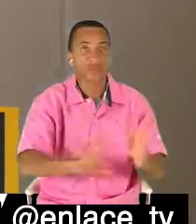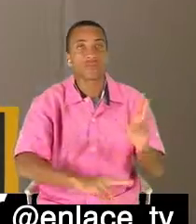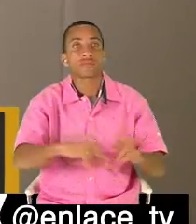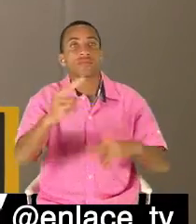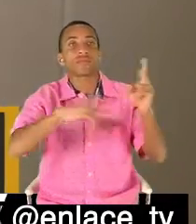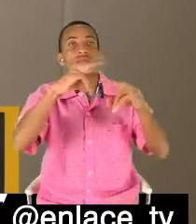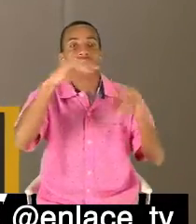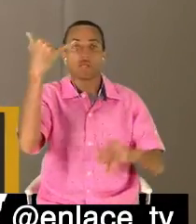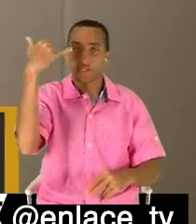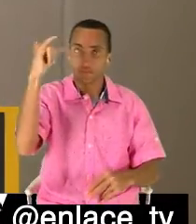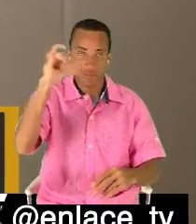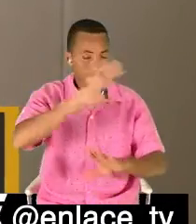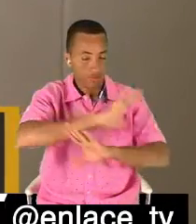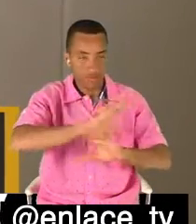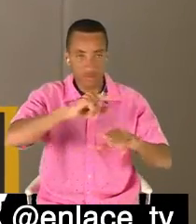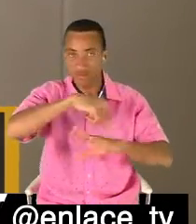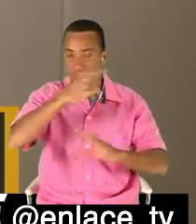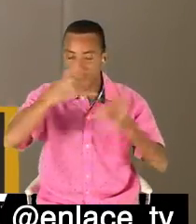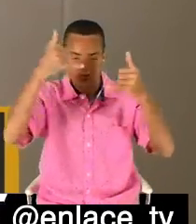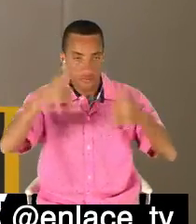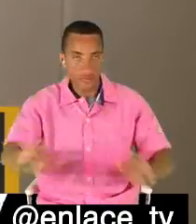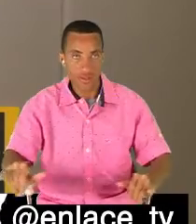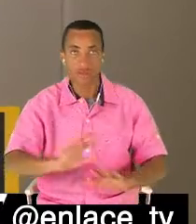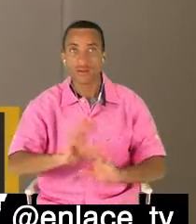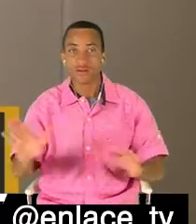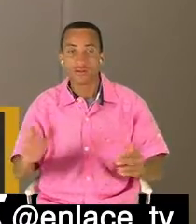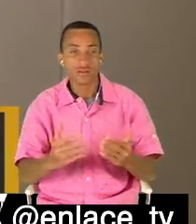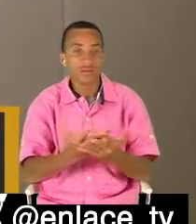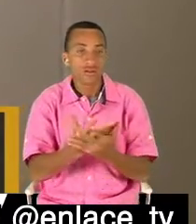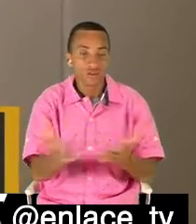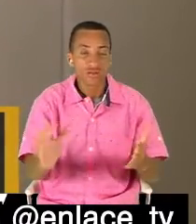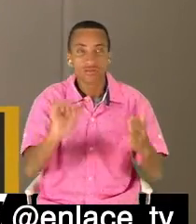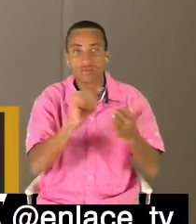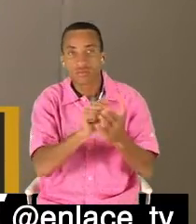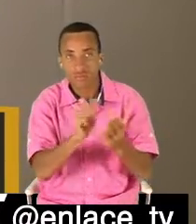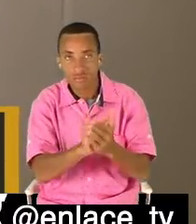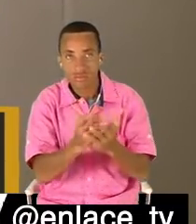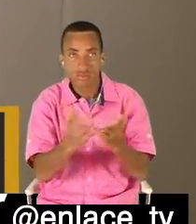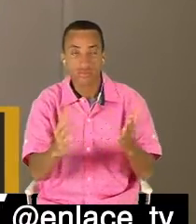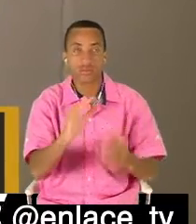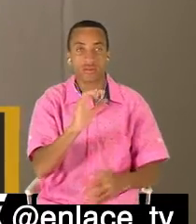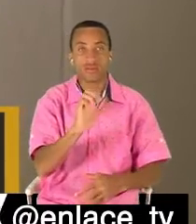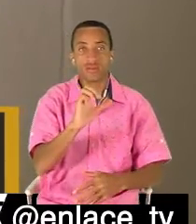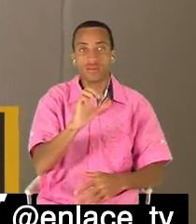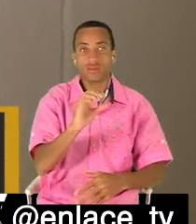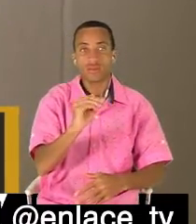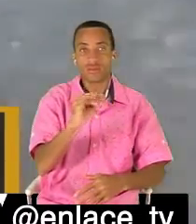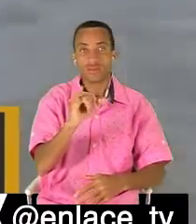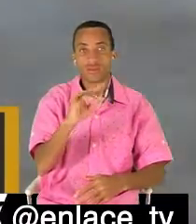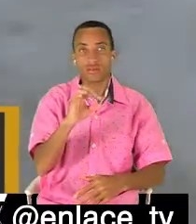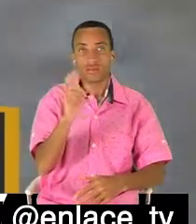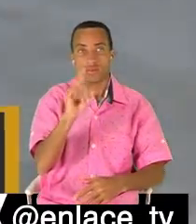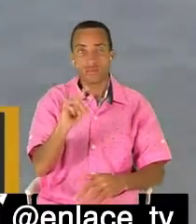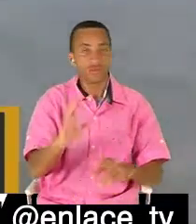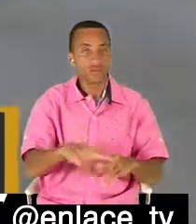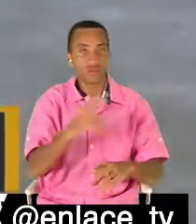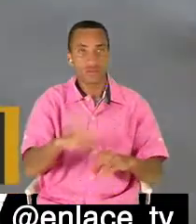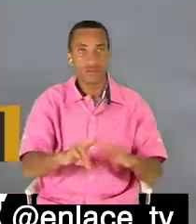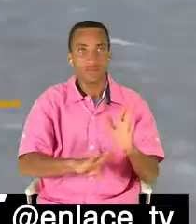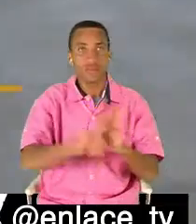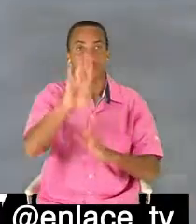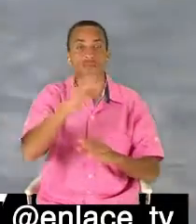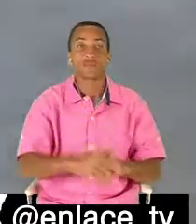estamos en control y energización de equipos y terminando algunas obras menores, que son las etapas normales de desarrollo del puerto. Para el Ejecutivo, el